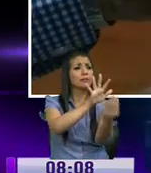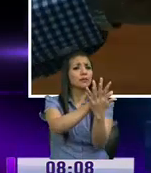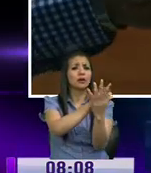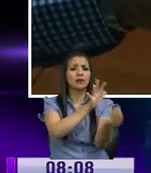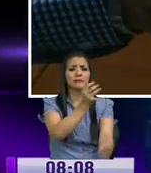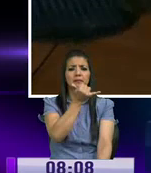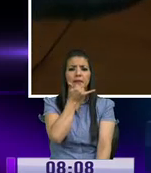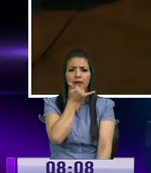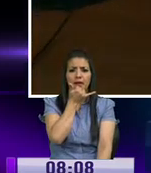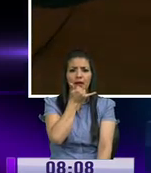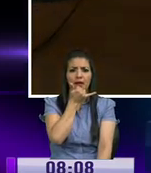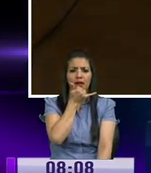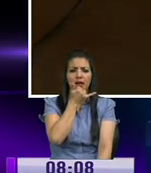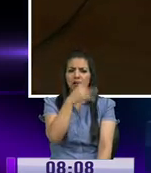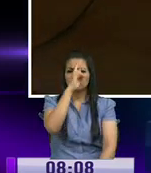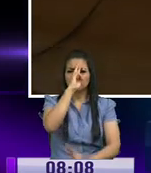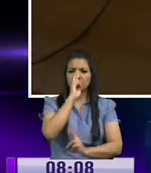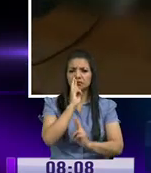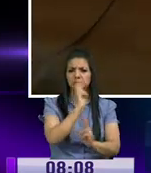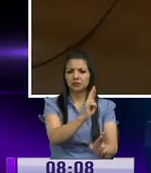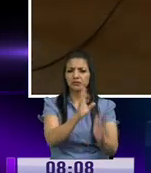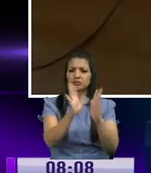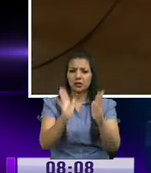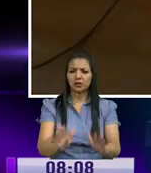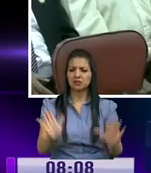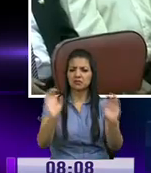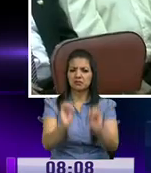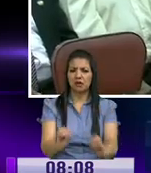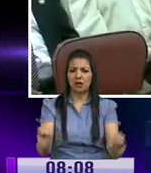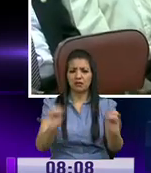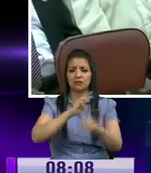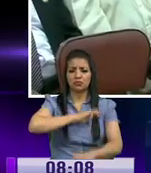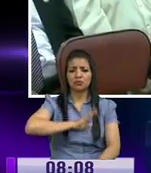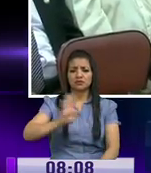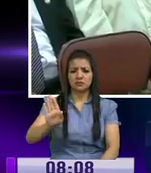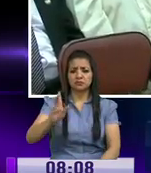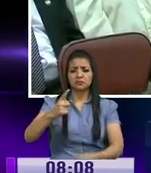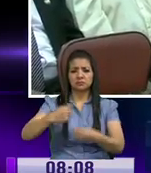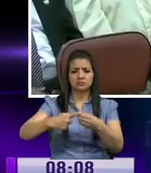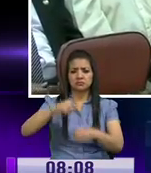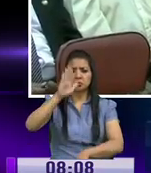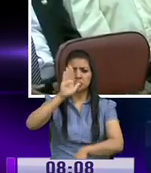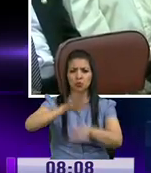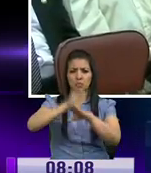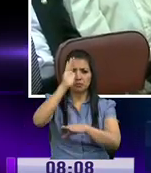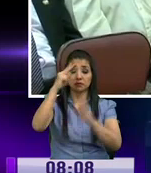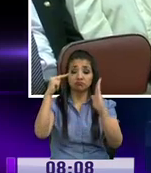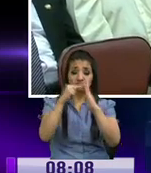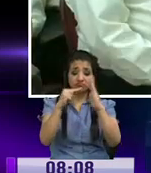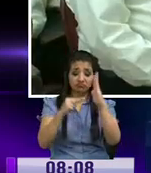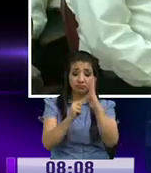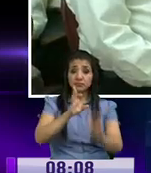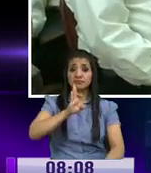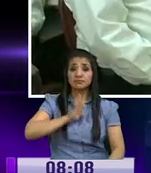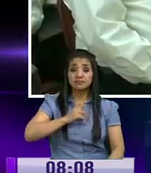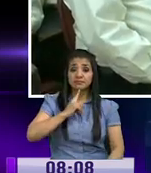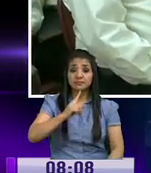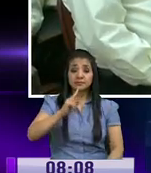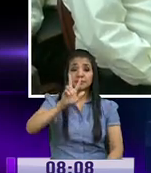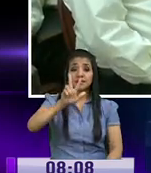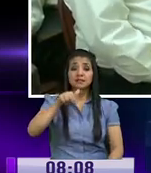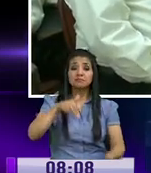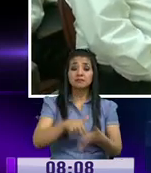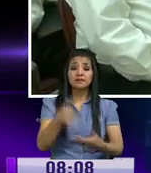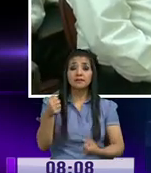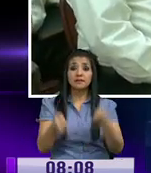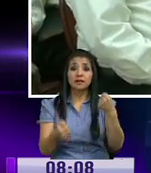equivocación, de maltrato a los ciudadanos de parte del municipio de Quito. La norma técnica señala 3.000 vehículos